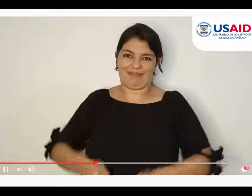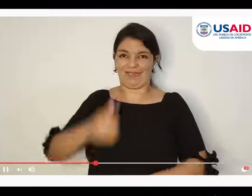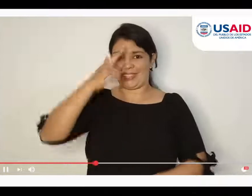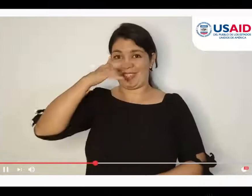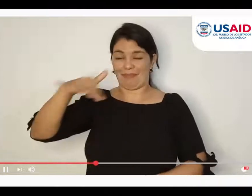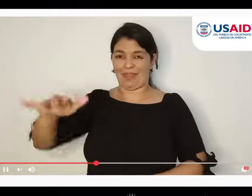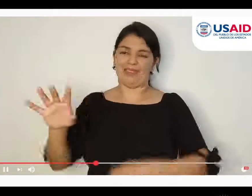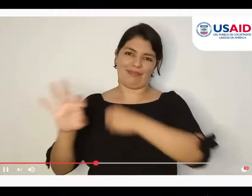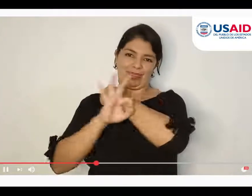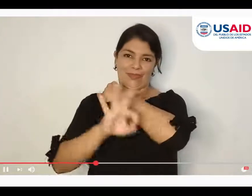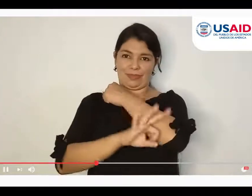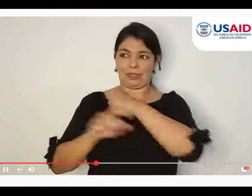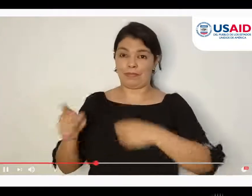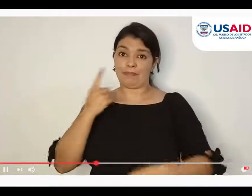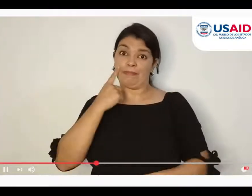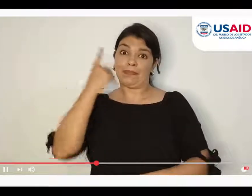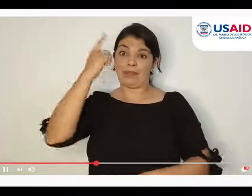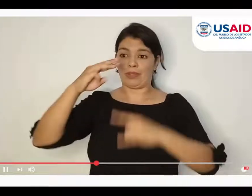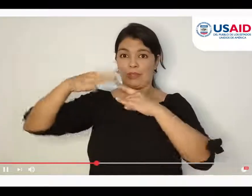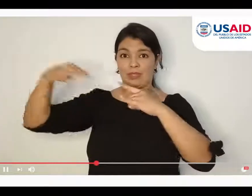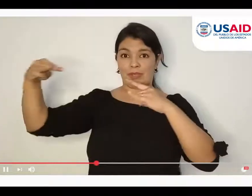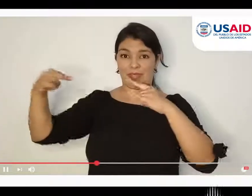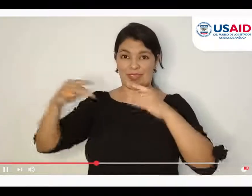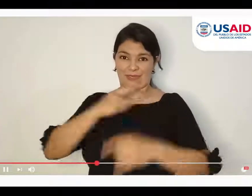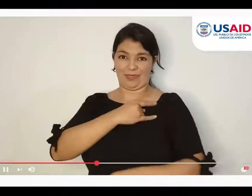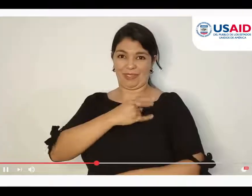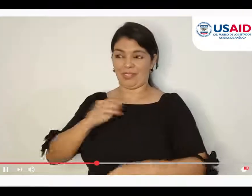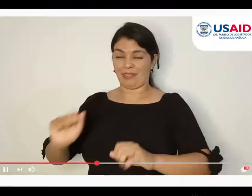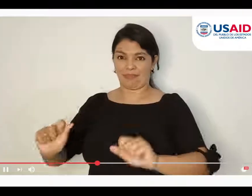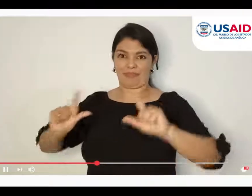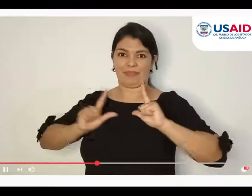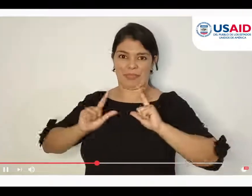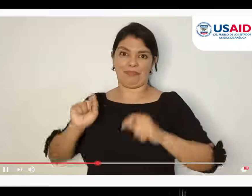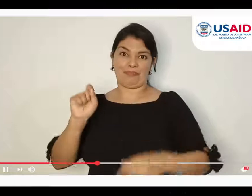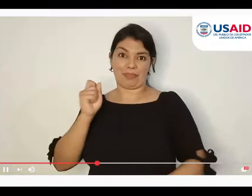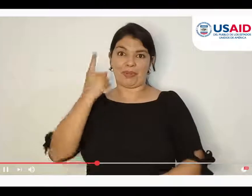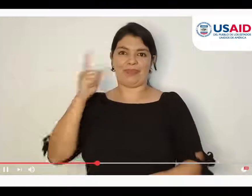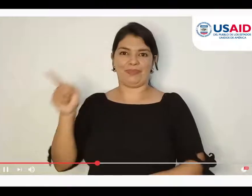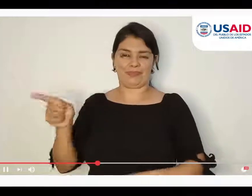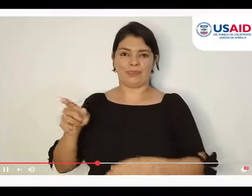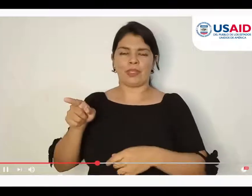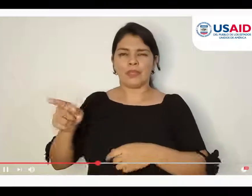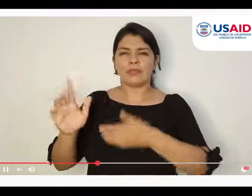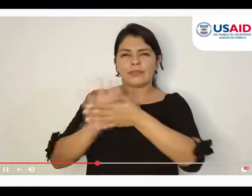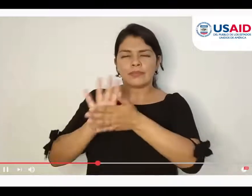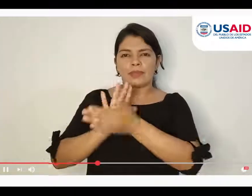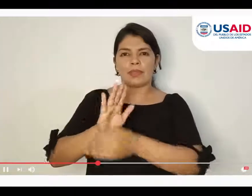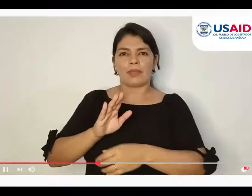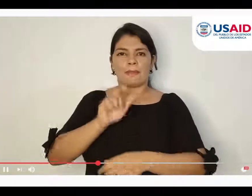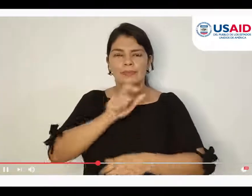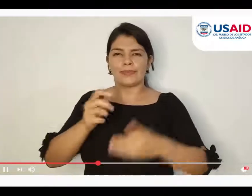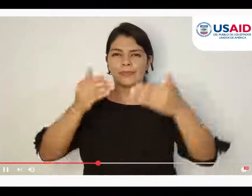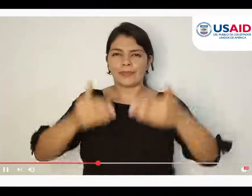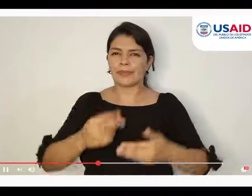fue la primera persona ciega en graduarse de la Universidad del Magdalena y nos cuenta cuáles son las principales barreras que tienen las personas